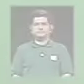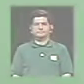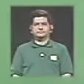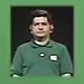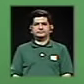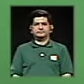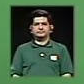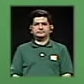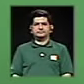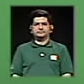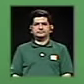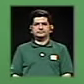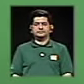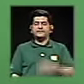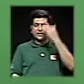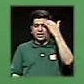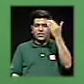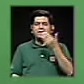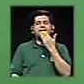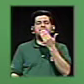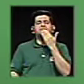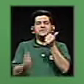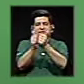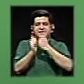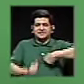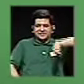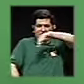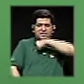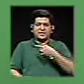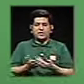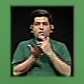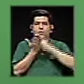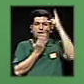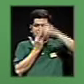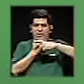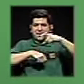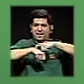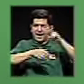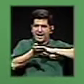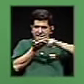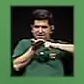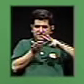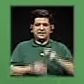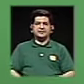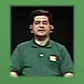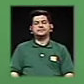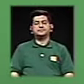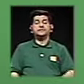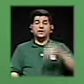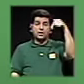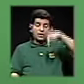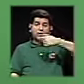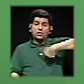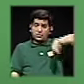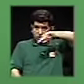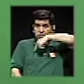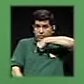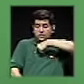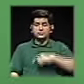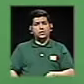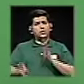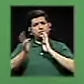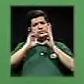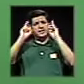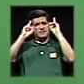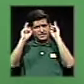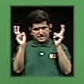k Hola qué tal Muchas gracias por acompañarnos en un programa más de era verde eh hoy vamos a hablar